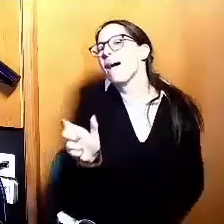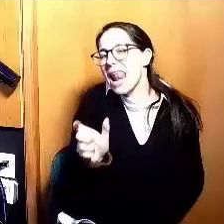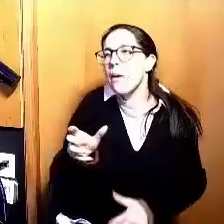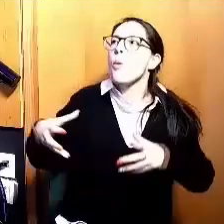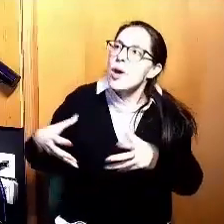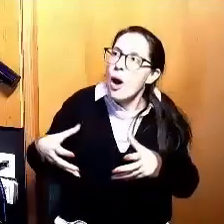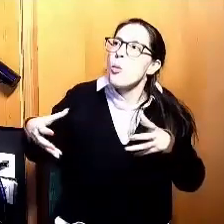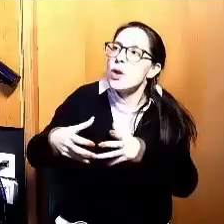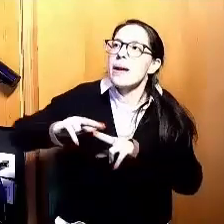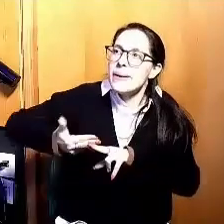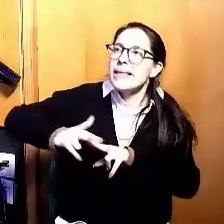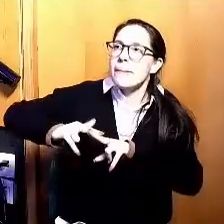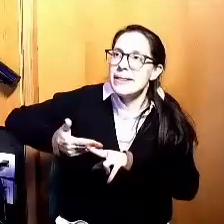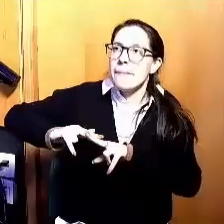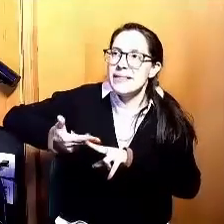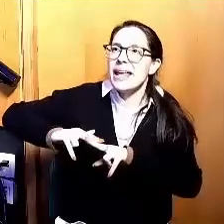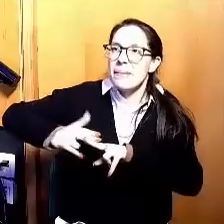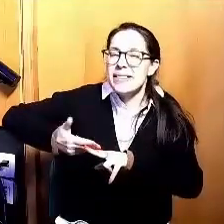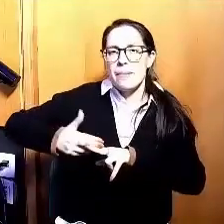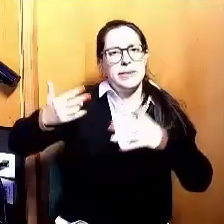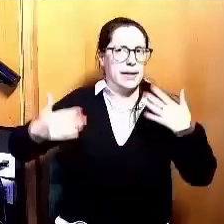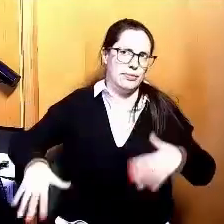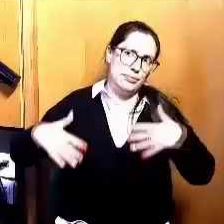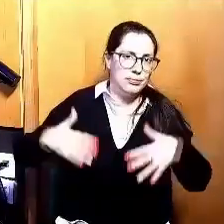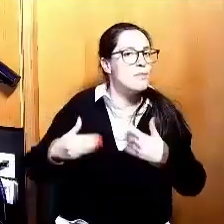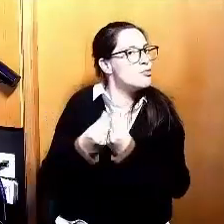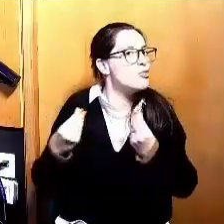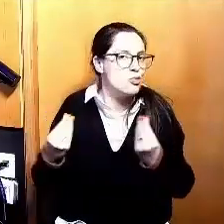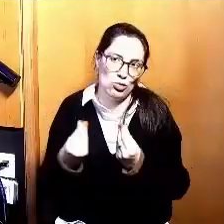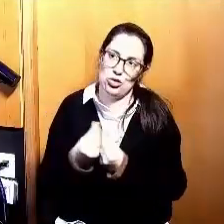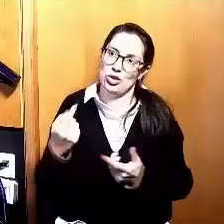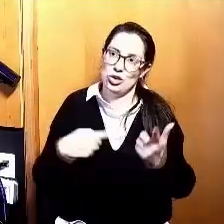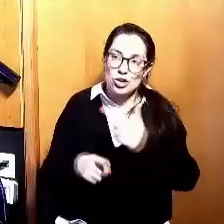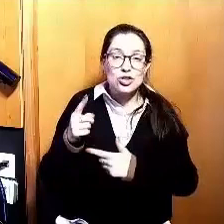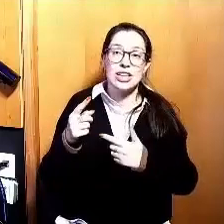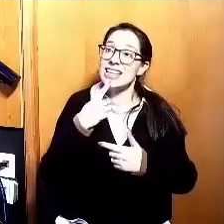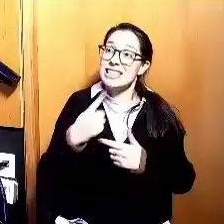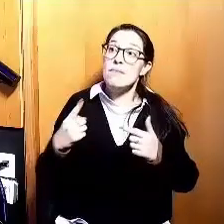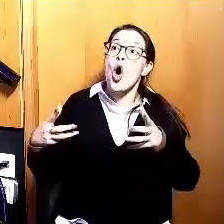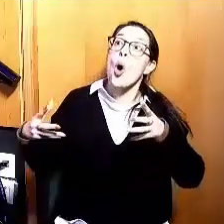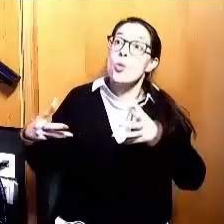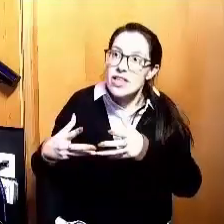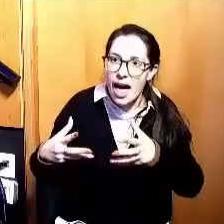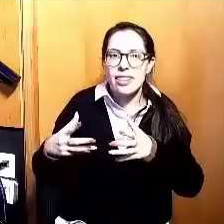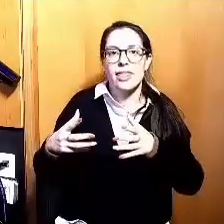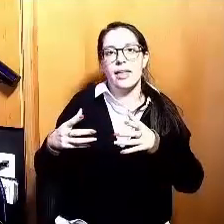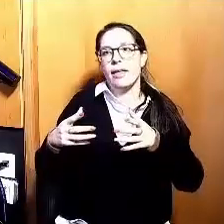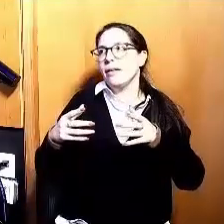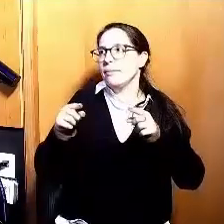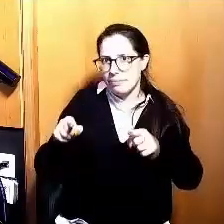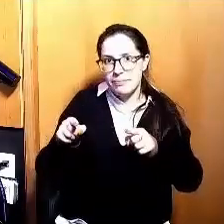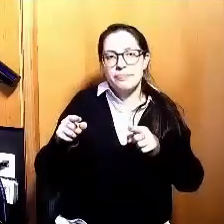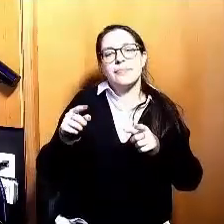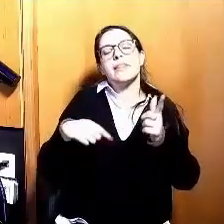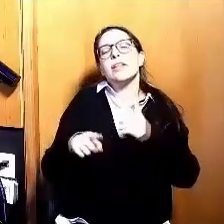veces en este día y cachito que llevamos, que da para hacer un shot cada vez que digamos comunidad. Lo